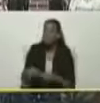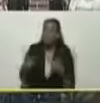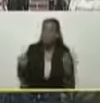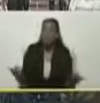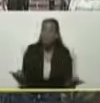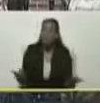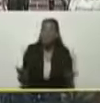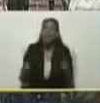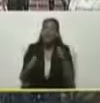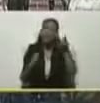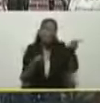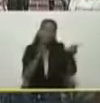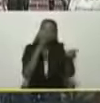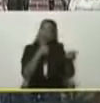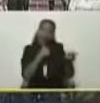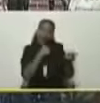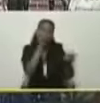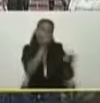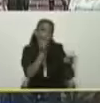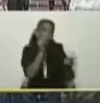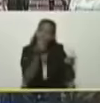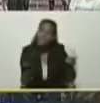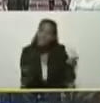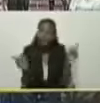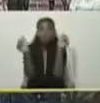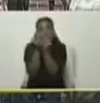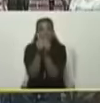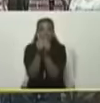fuera de la vida de ustedes, sin nosotros,